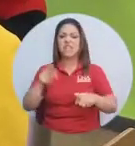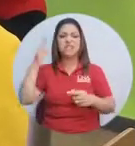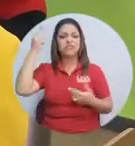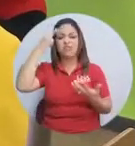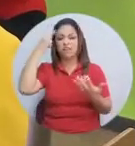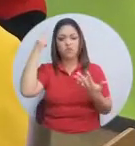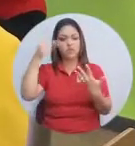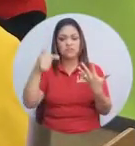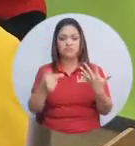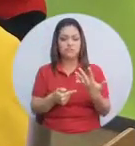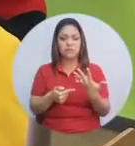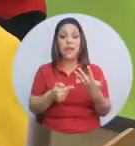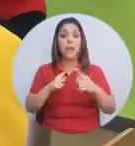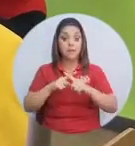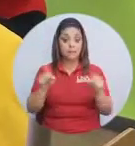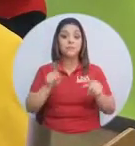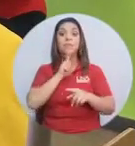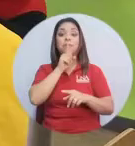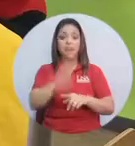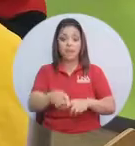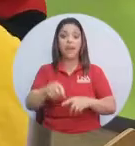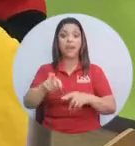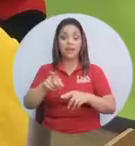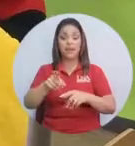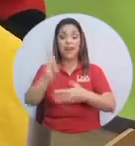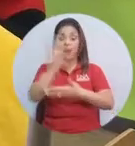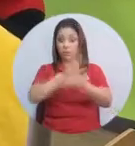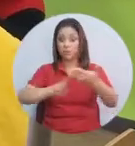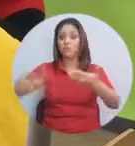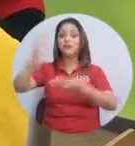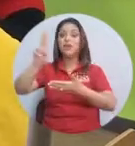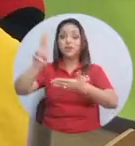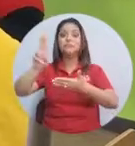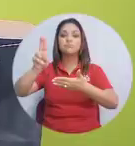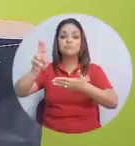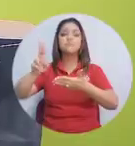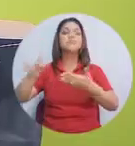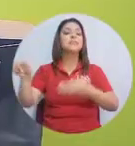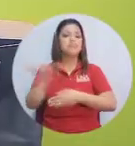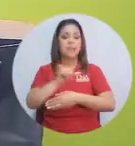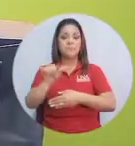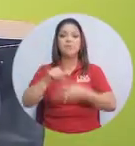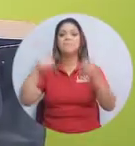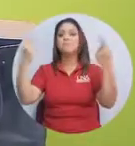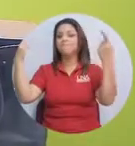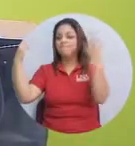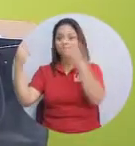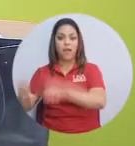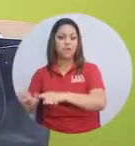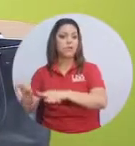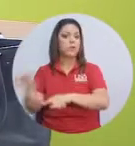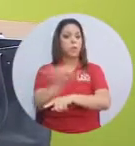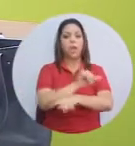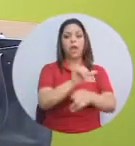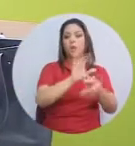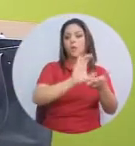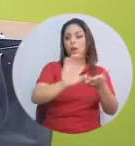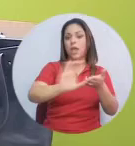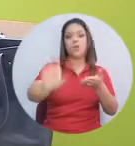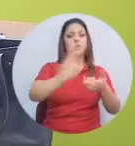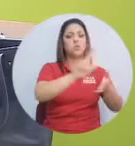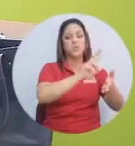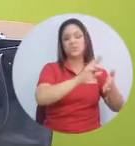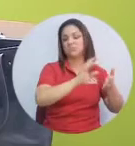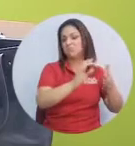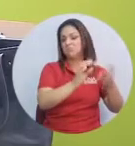de bullying y ciberbullying, en esferas universitarias, también se tiene el común denominador de la primaria o la secundaria,